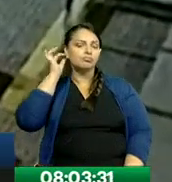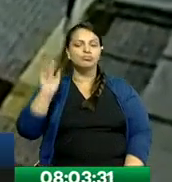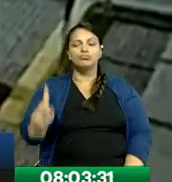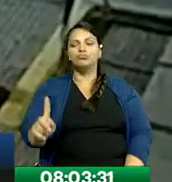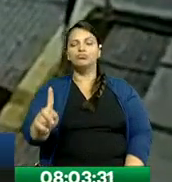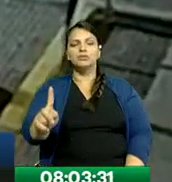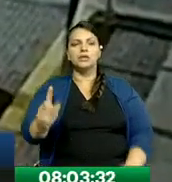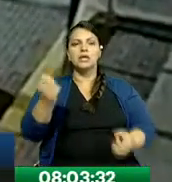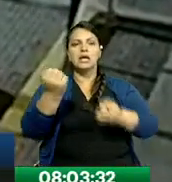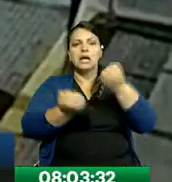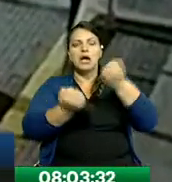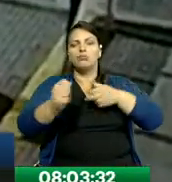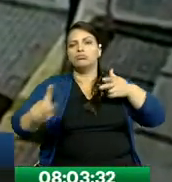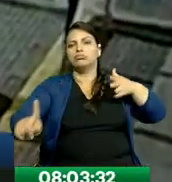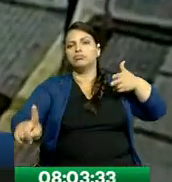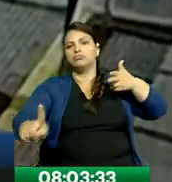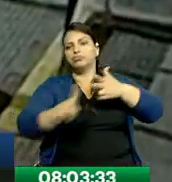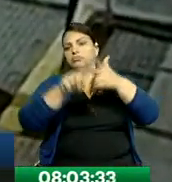Terrible.